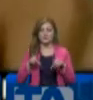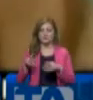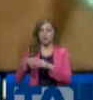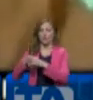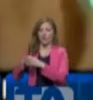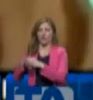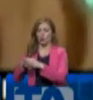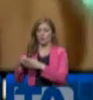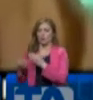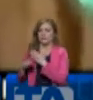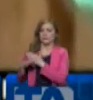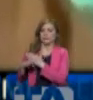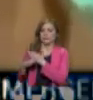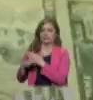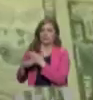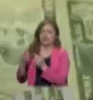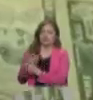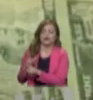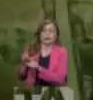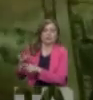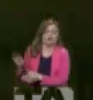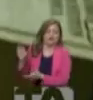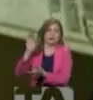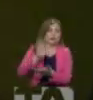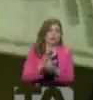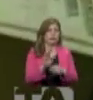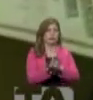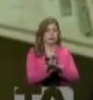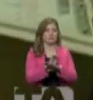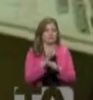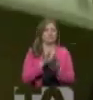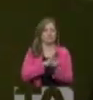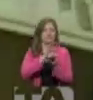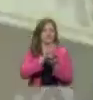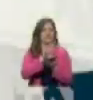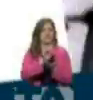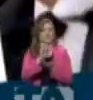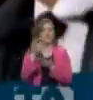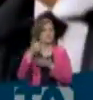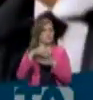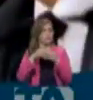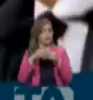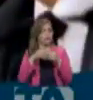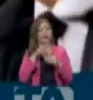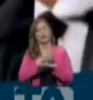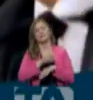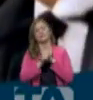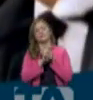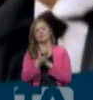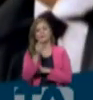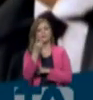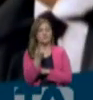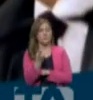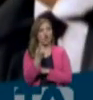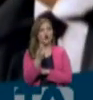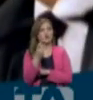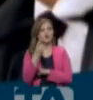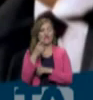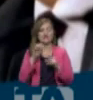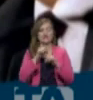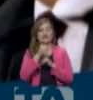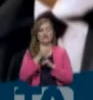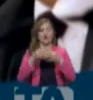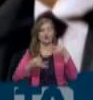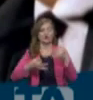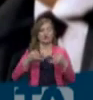liberar plata de cualquier sector. Se entregaron $400 millones. Y también en el 2011 se da el criticado estado de excepción